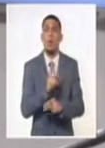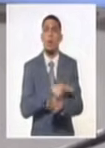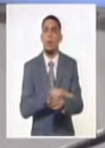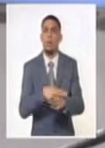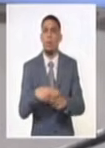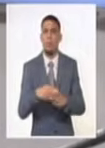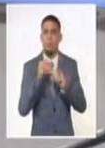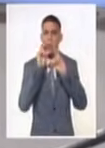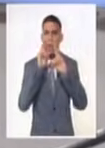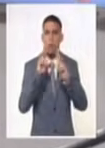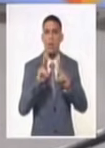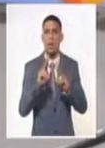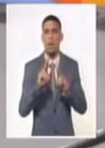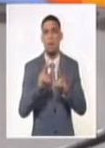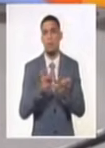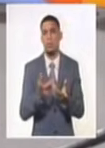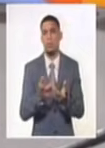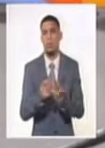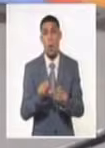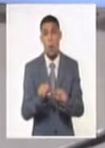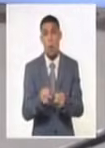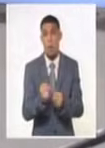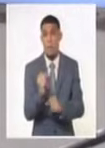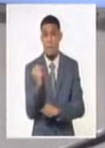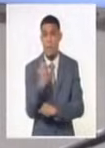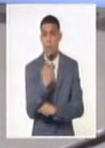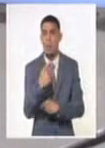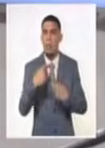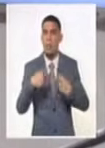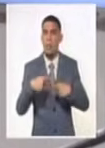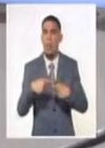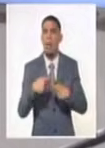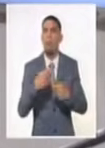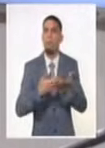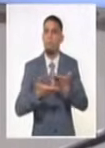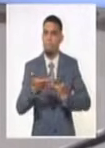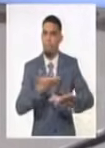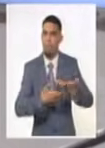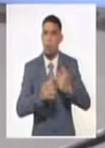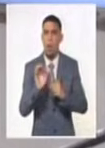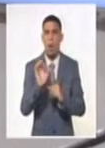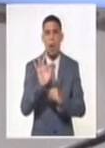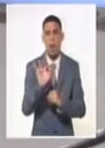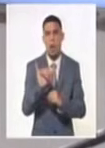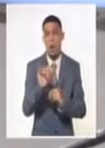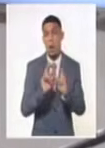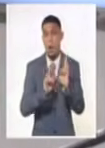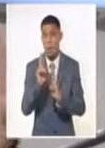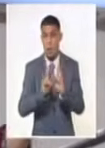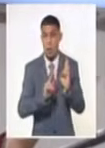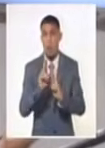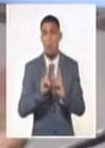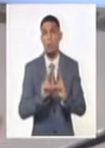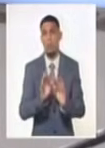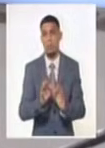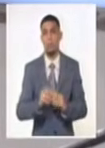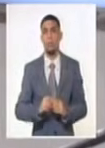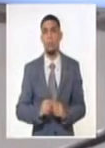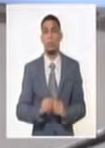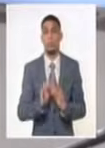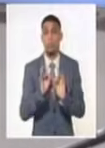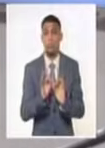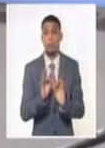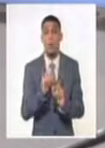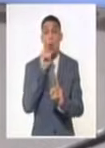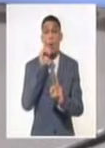sin conciliar. Es decir, la escuela no está sola en el proceso educativo, sin embargo tiene por supuesto la misión social de conducir todo eso para que